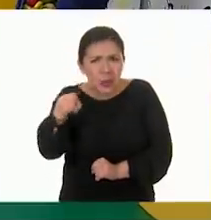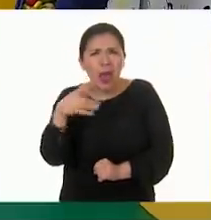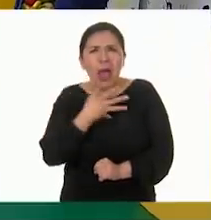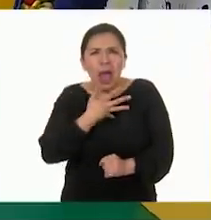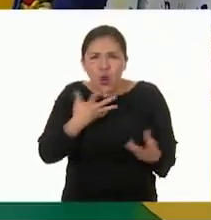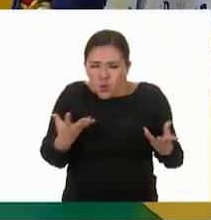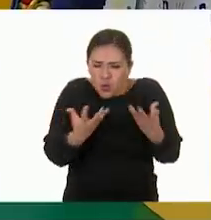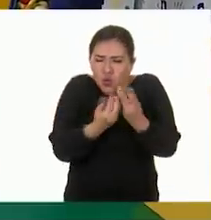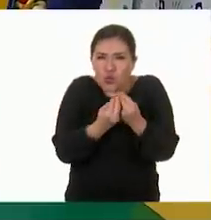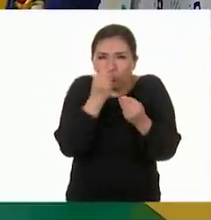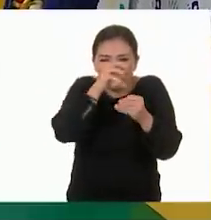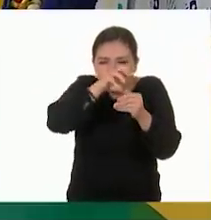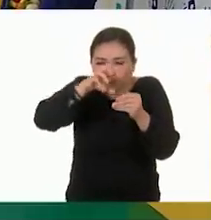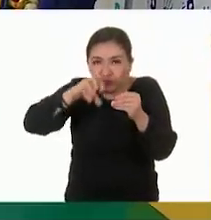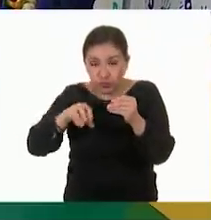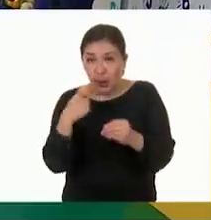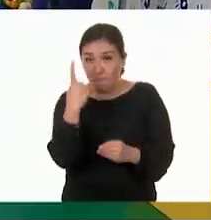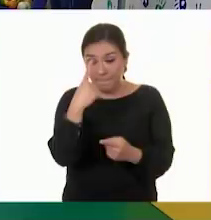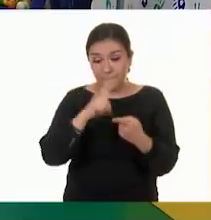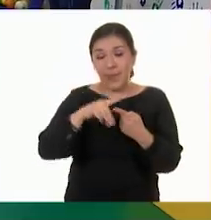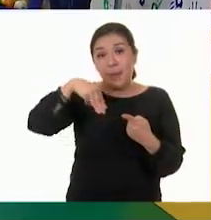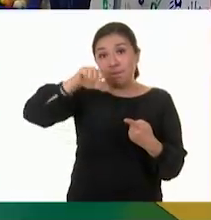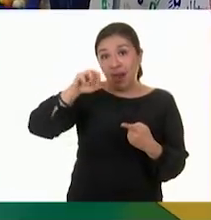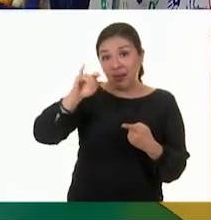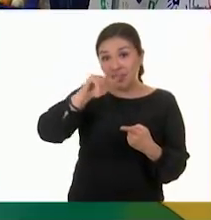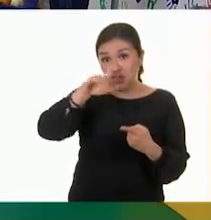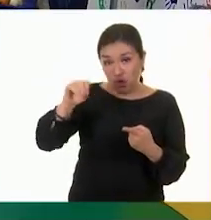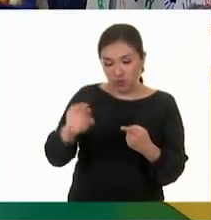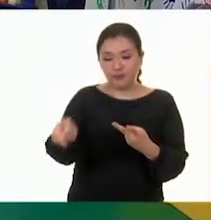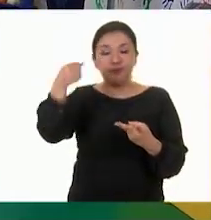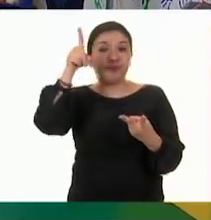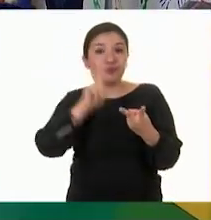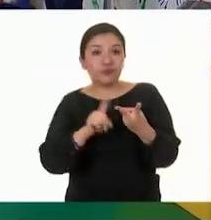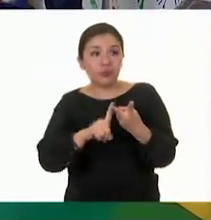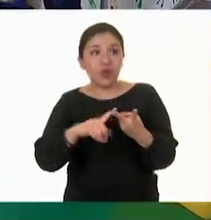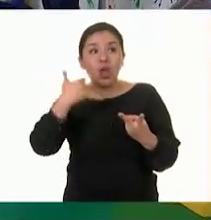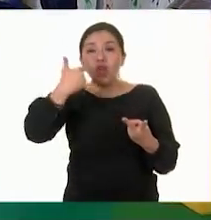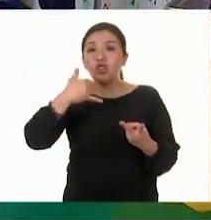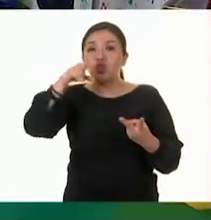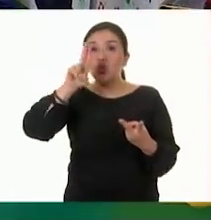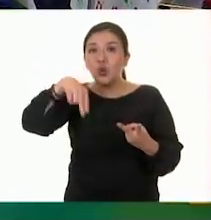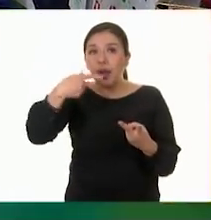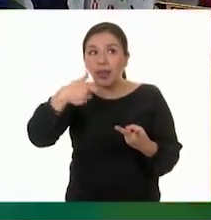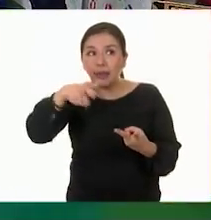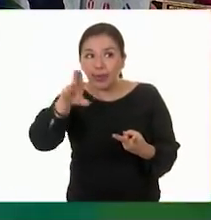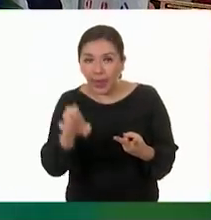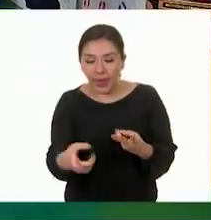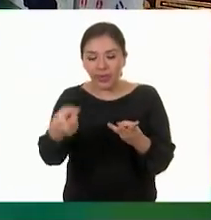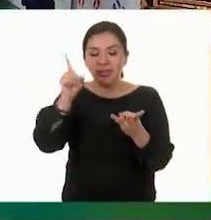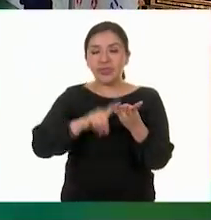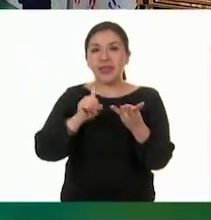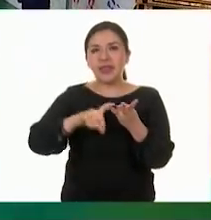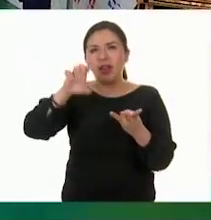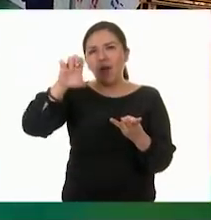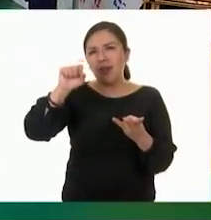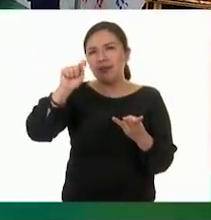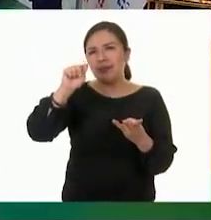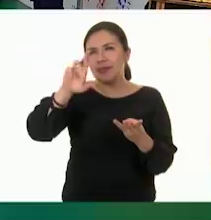bien juntitos. ¿Ah? El primero se llama martillo, el segundo se llama yunque y hay un tercero que se llama